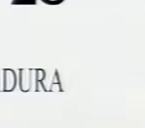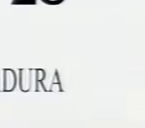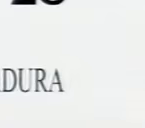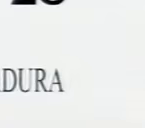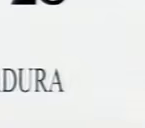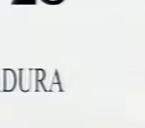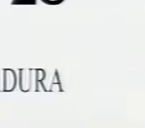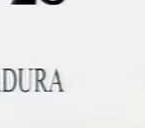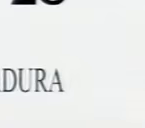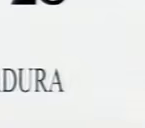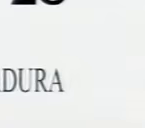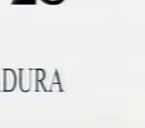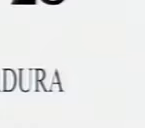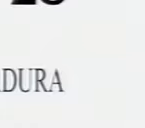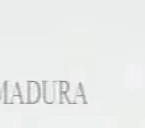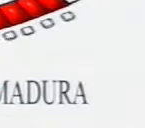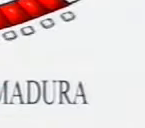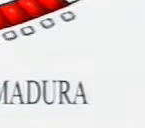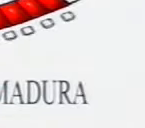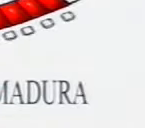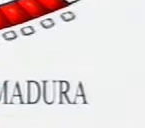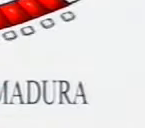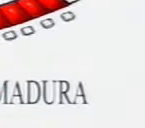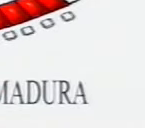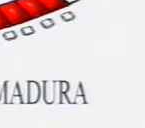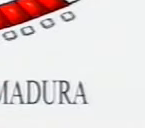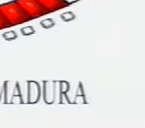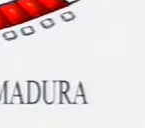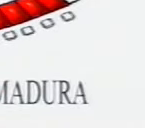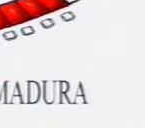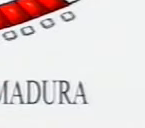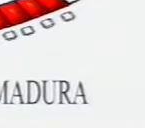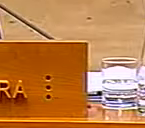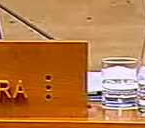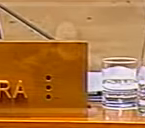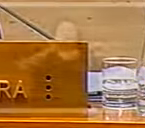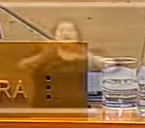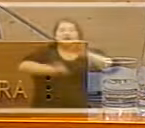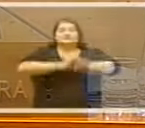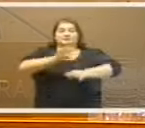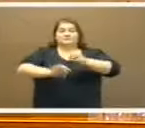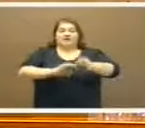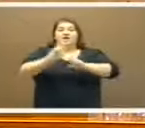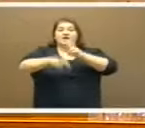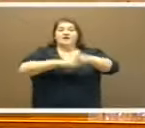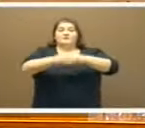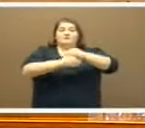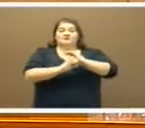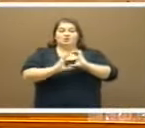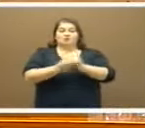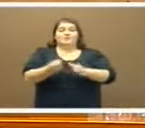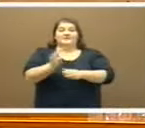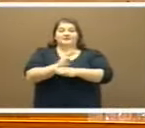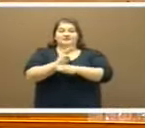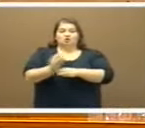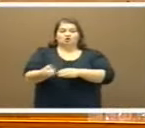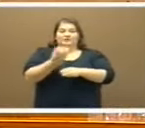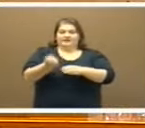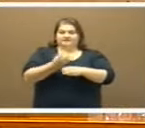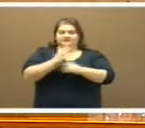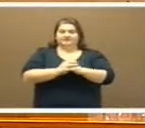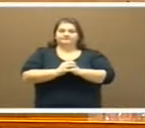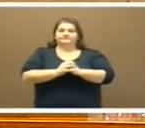Queda rechazada la enmienda número 79. A continuación, someto a la consideración de la Cámara, señorías, las enmiendas reservadas por el Grupo Parlamentario